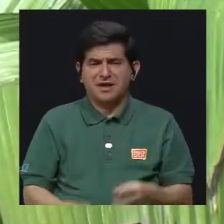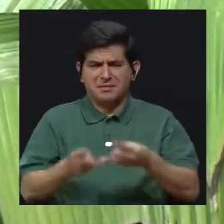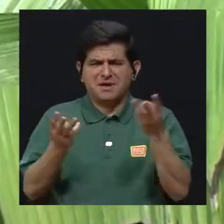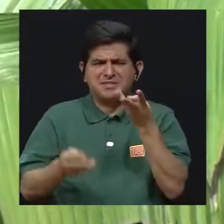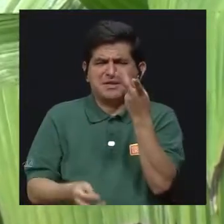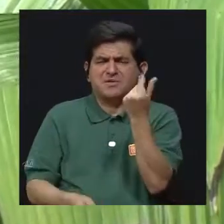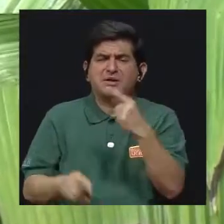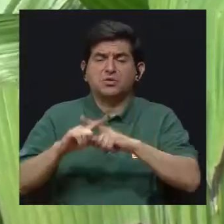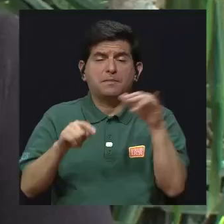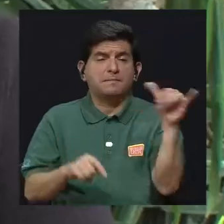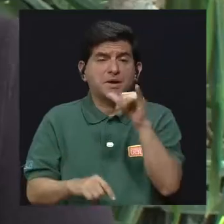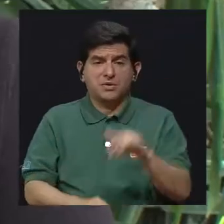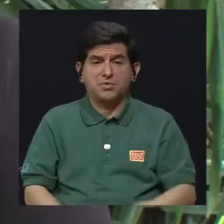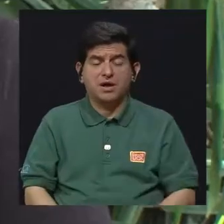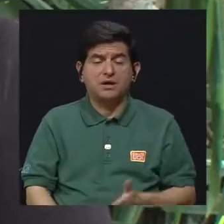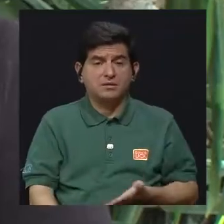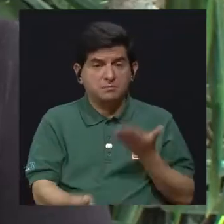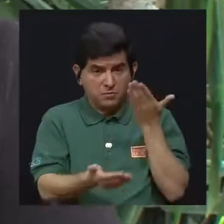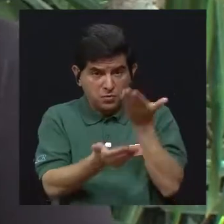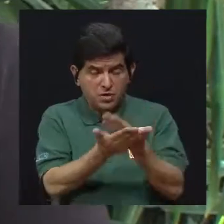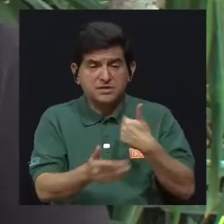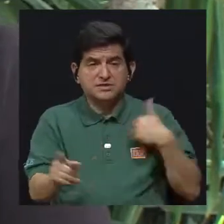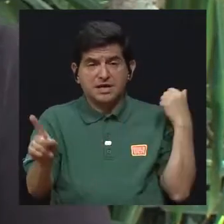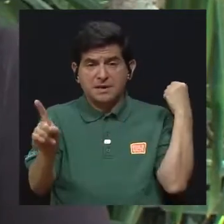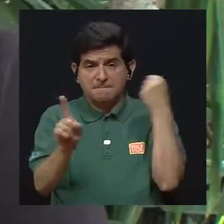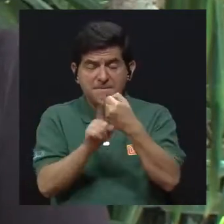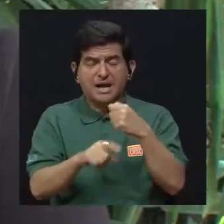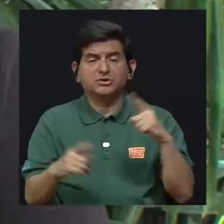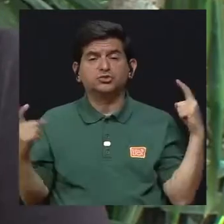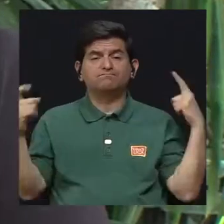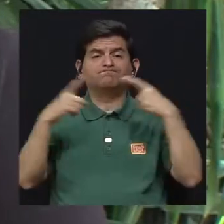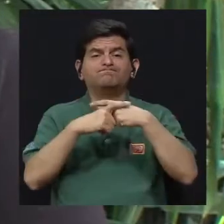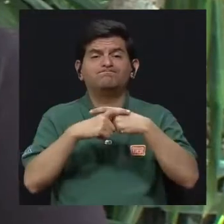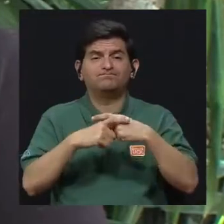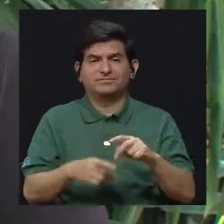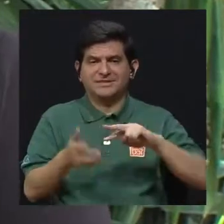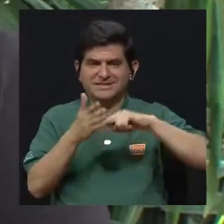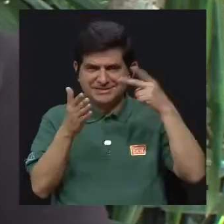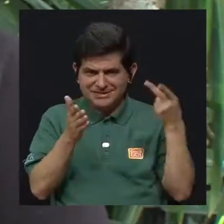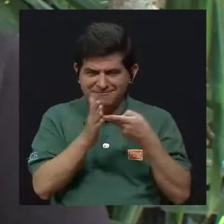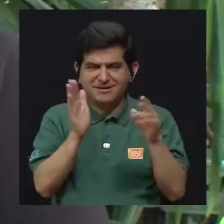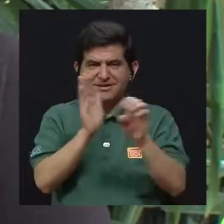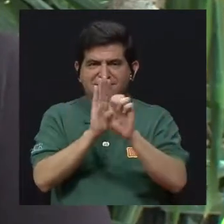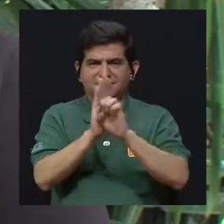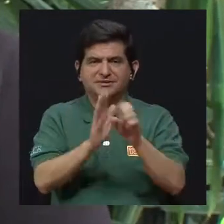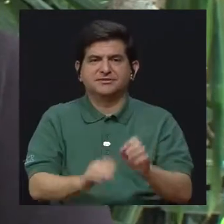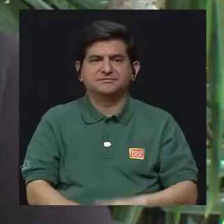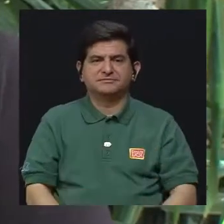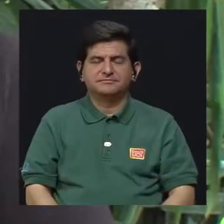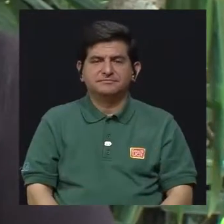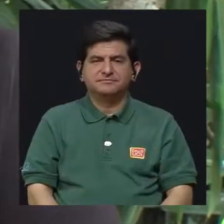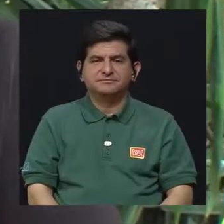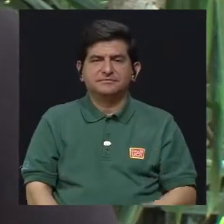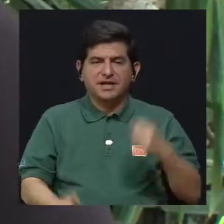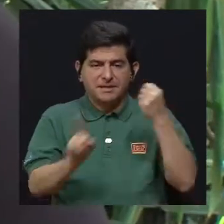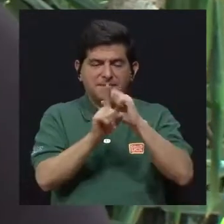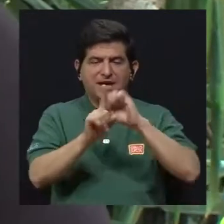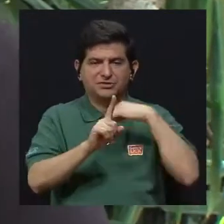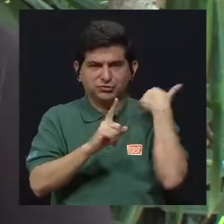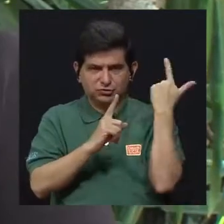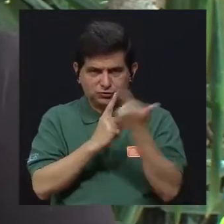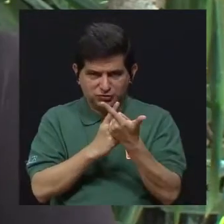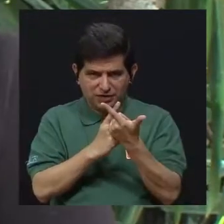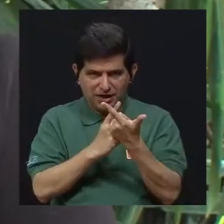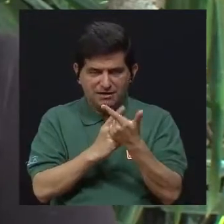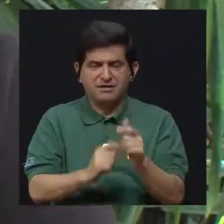de residuos, pero además es una propuesta que tiene impactos bien complicados, porque significa, por ejemplo, impactos